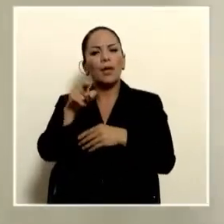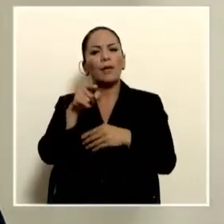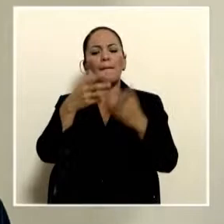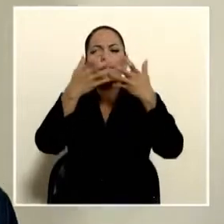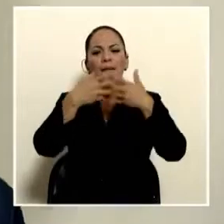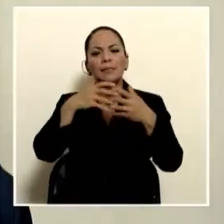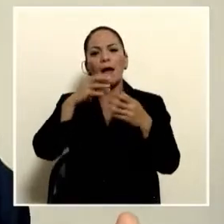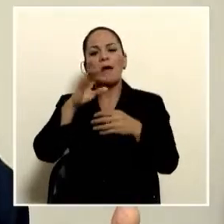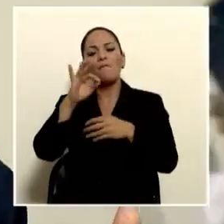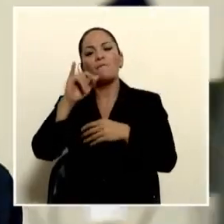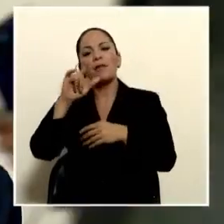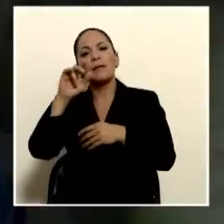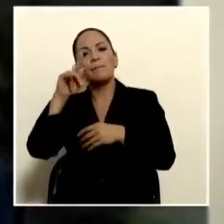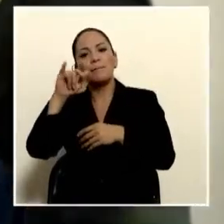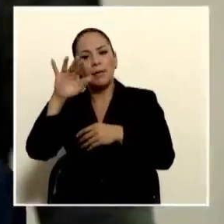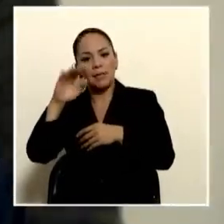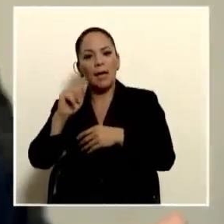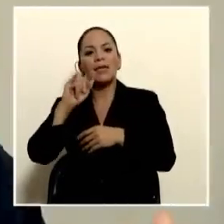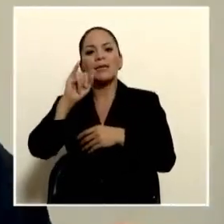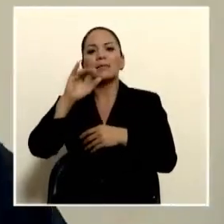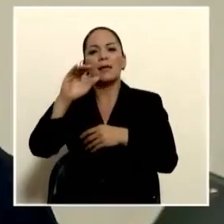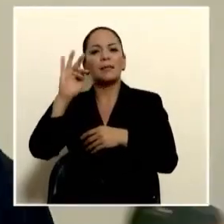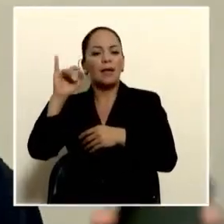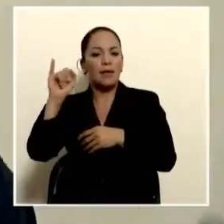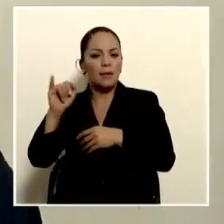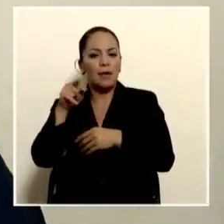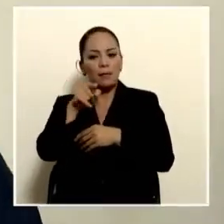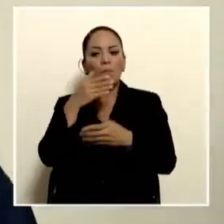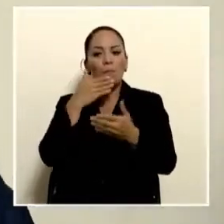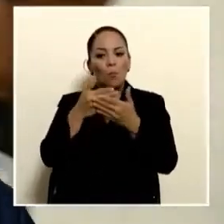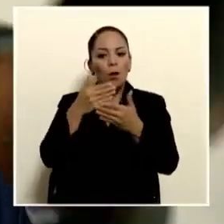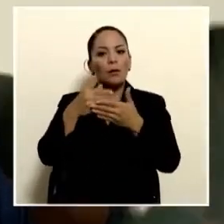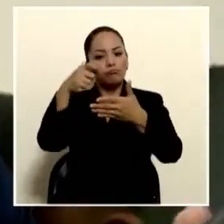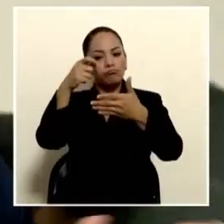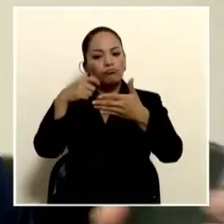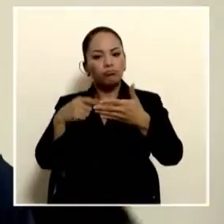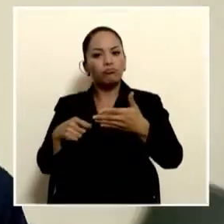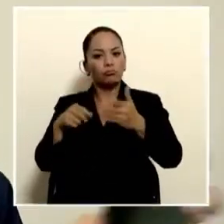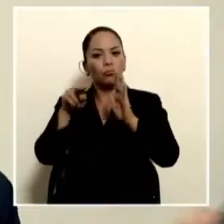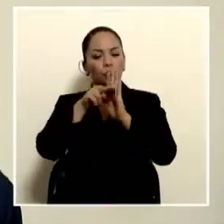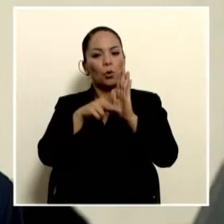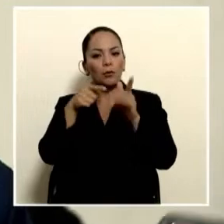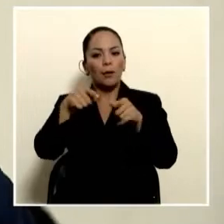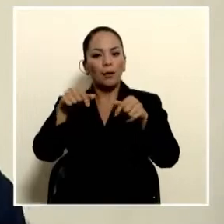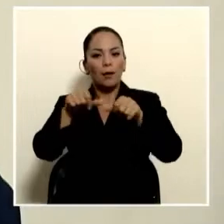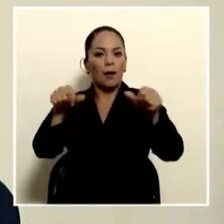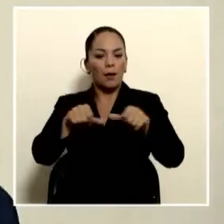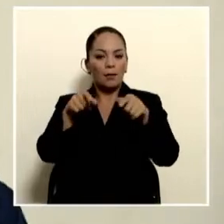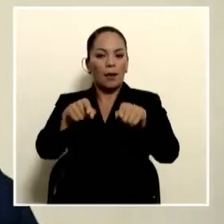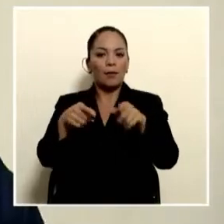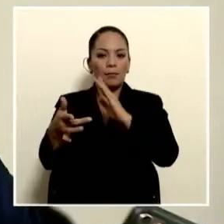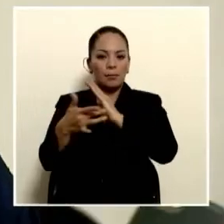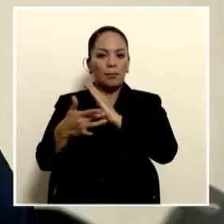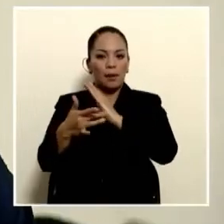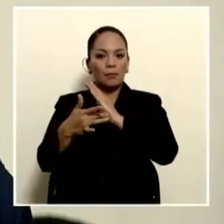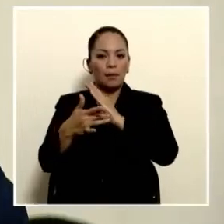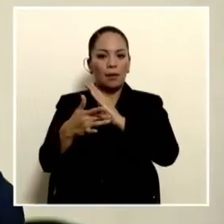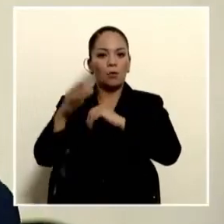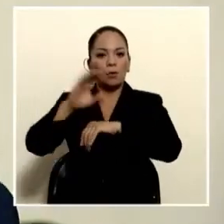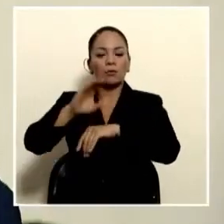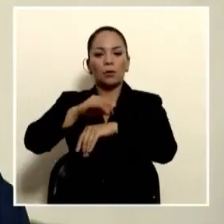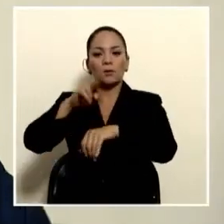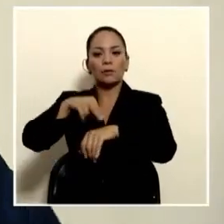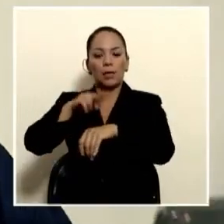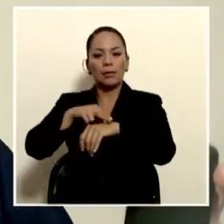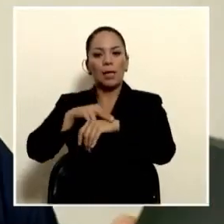filipina ICTSI, que obtuvo una muy buena calificación, dicho sea de paso, por parte del área técnica del Consejo Nacional